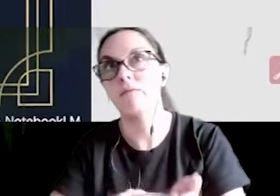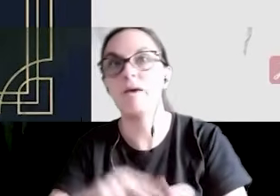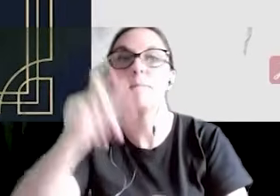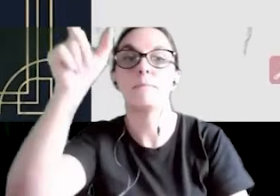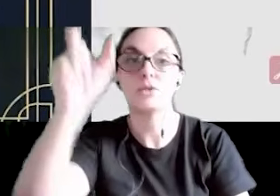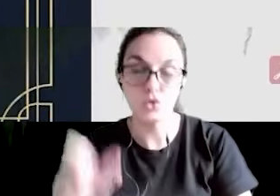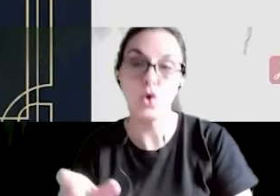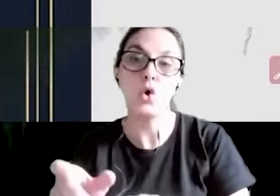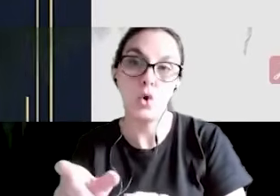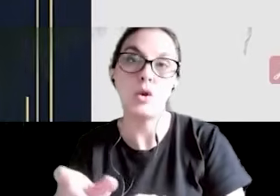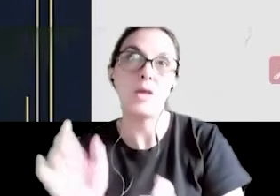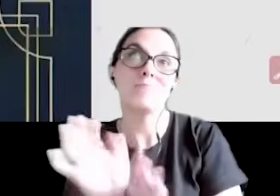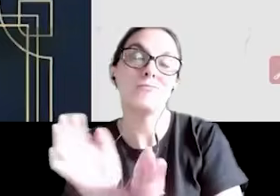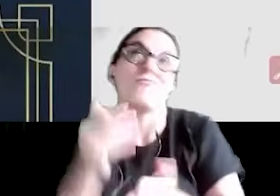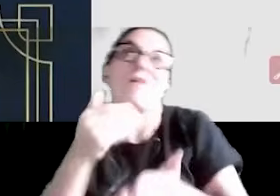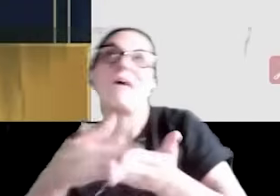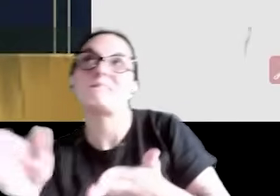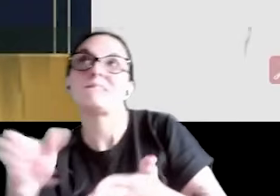que puedan quedar excluidos.